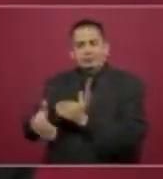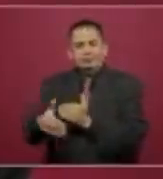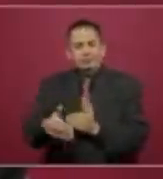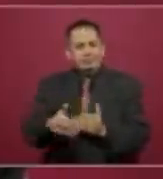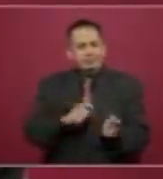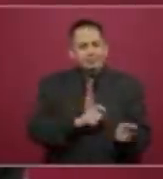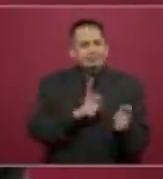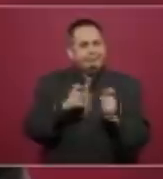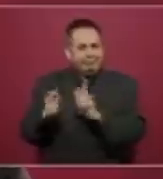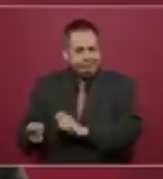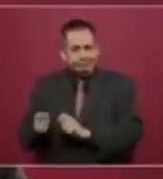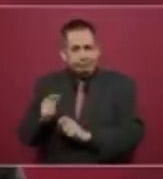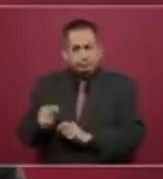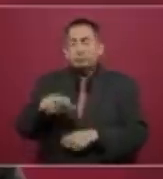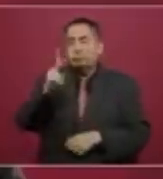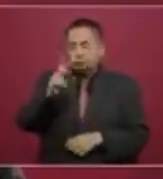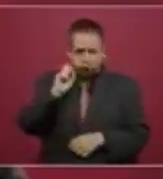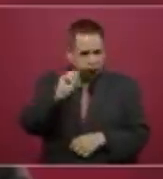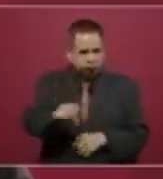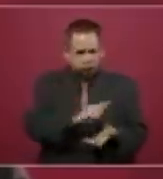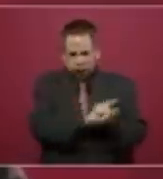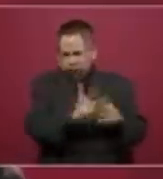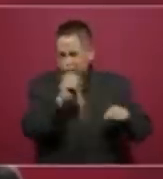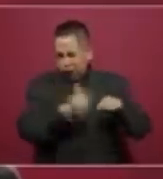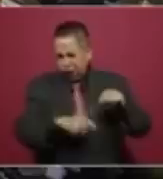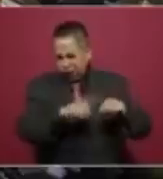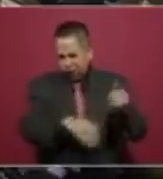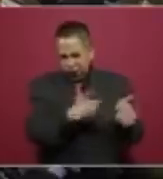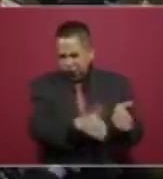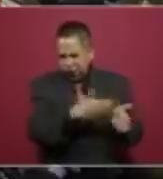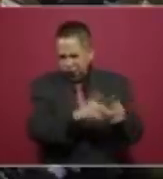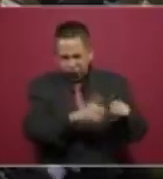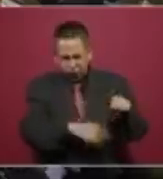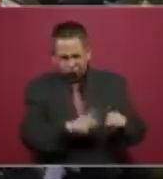pero que vamos a limpiar, sin duda.